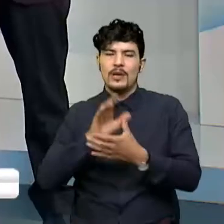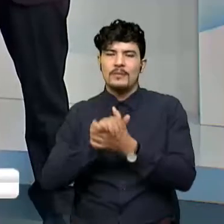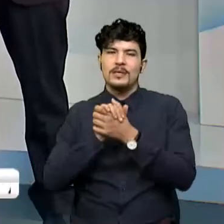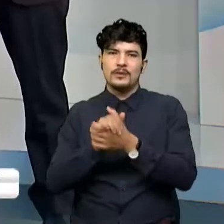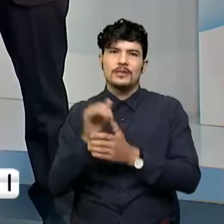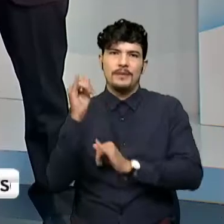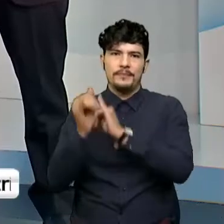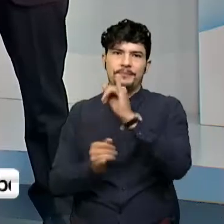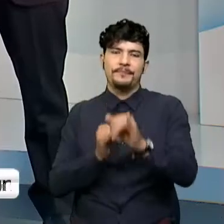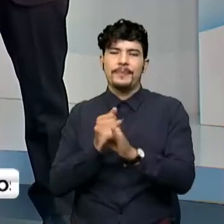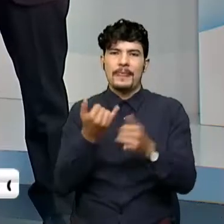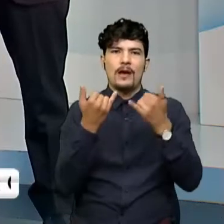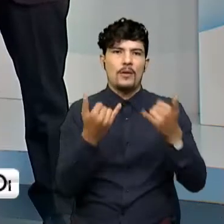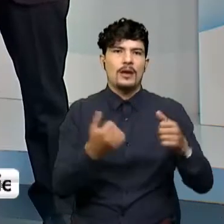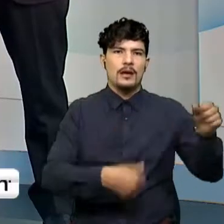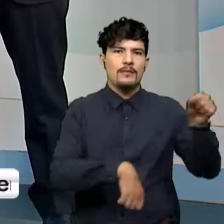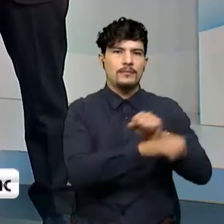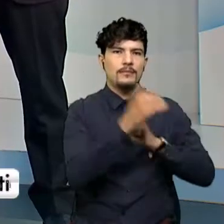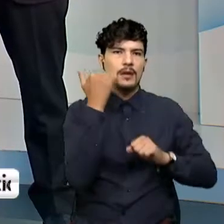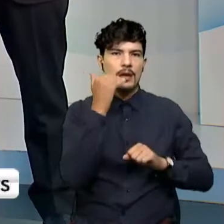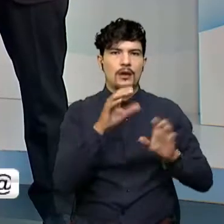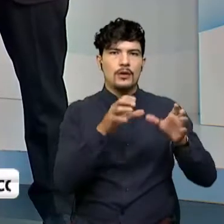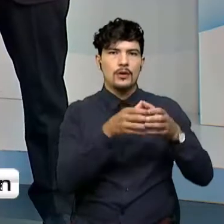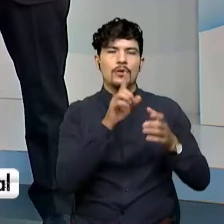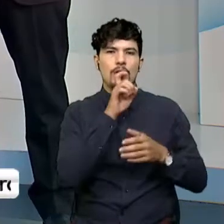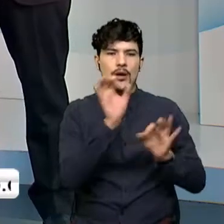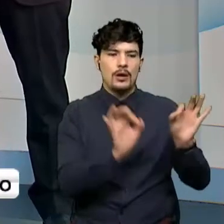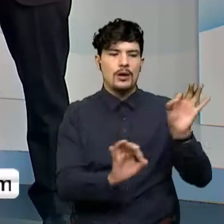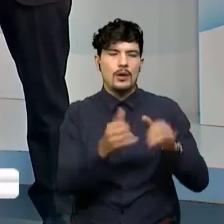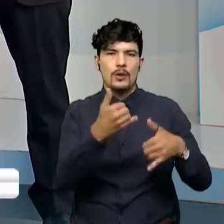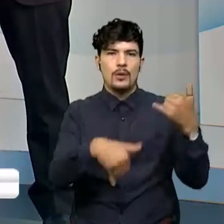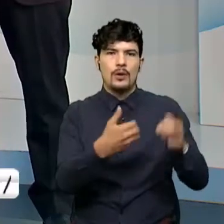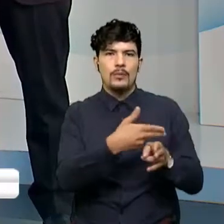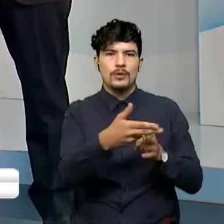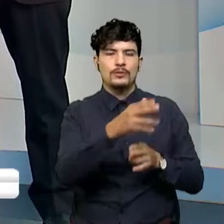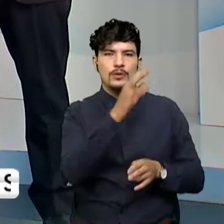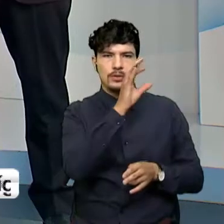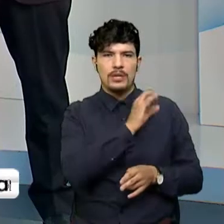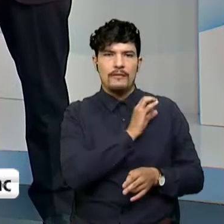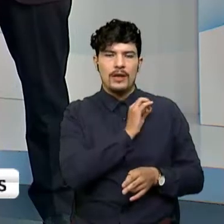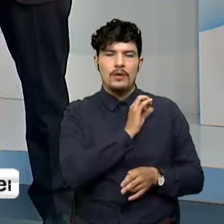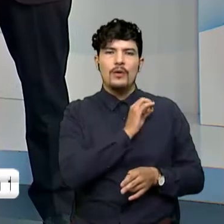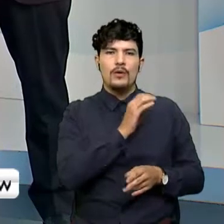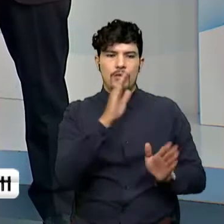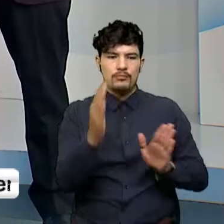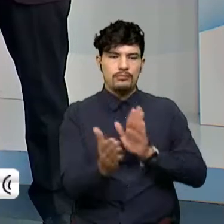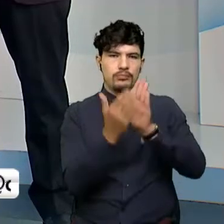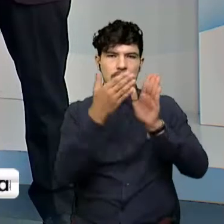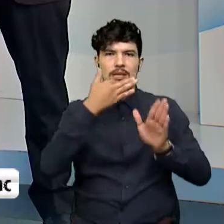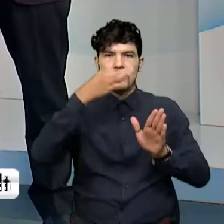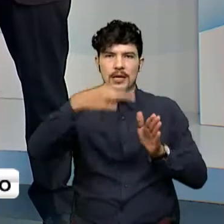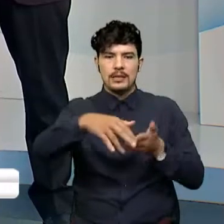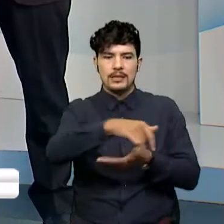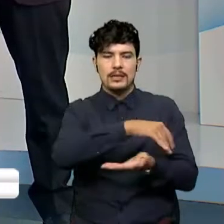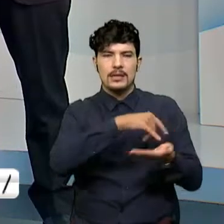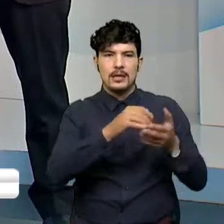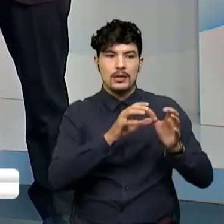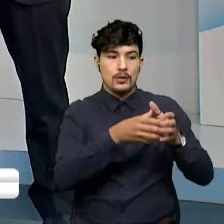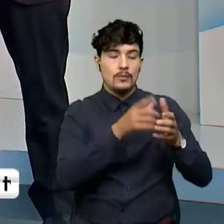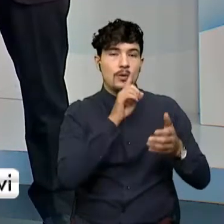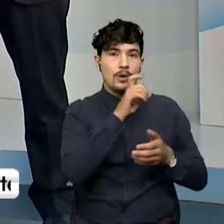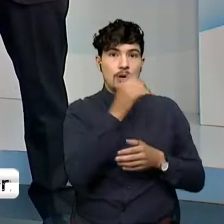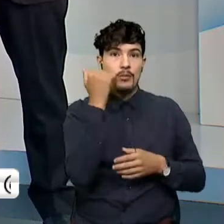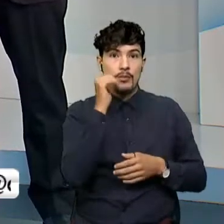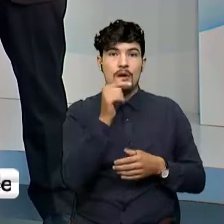hablamos ahora del fútbol femenino y del atlético bucaramanga que prepara su juego este fin de semana frente al real santander al elenco leopardo